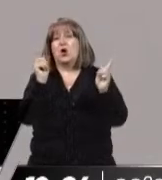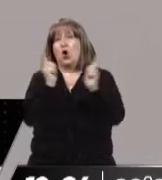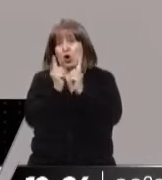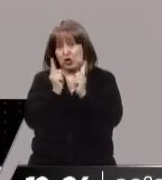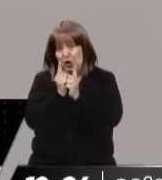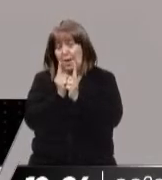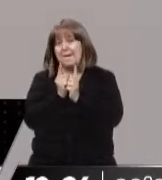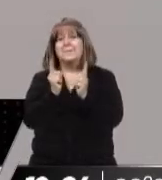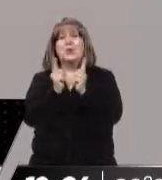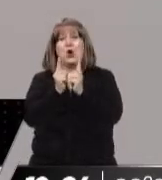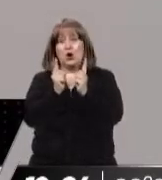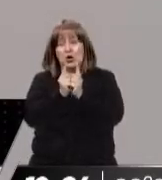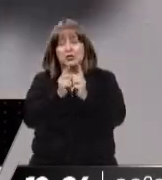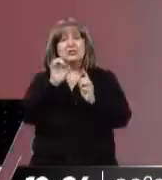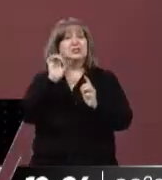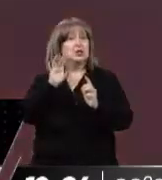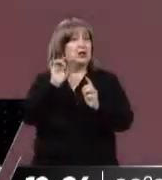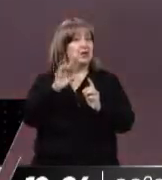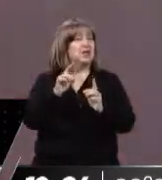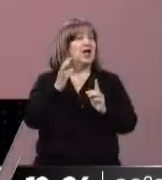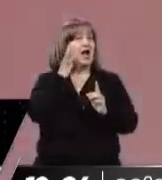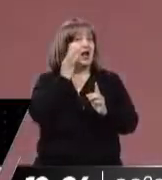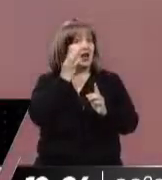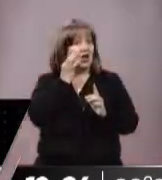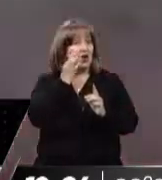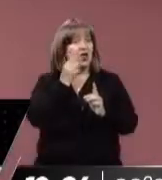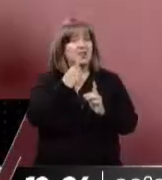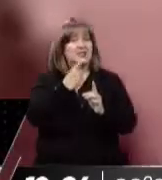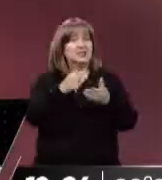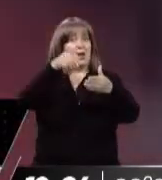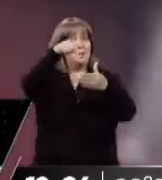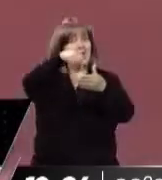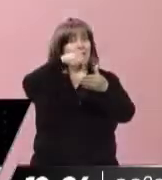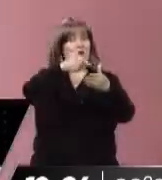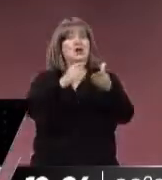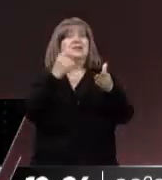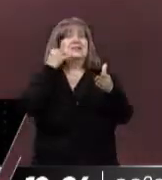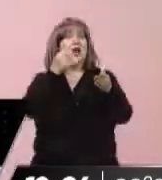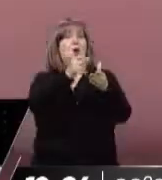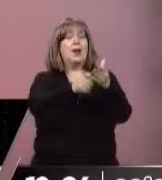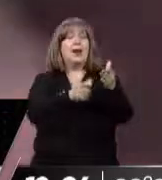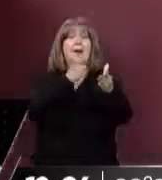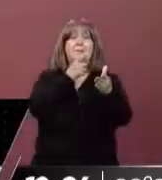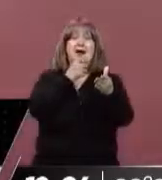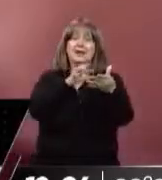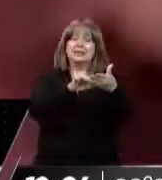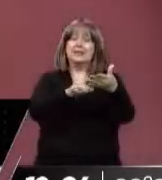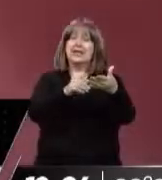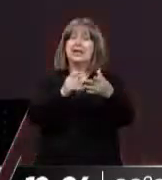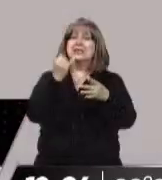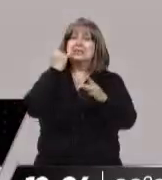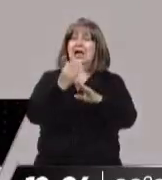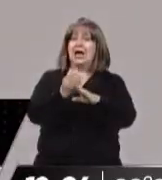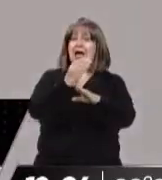justamente lo que se ha dado a conocer en las últimas horas es que habrían otros intentos allí en